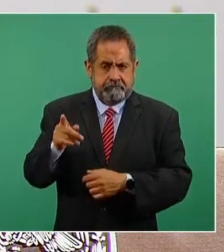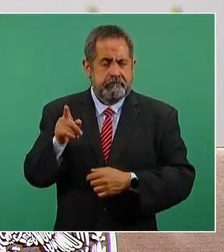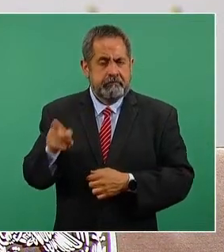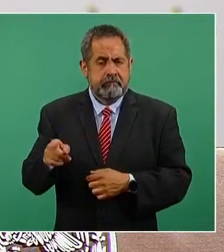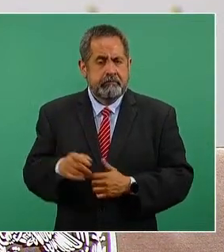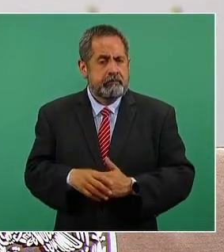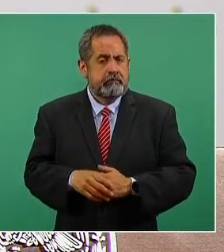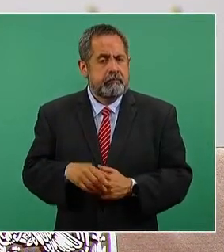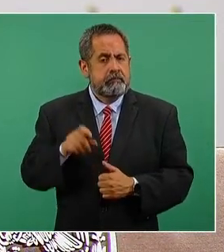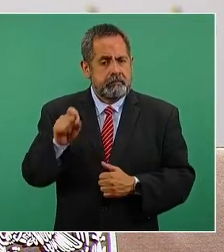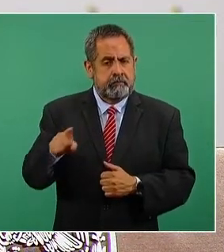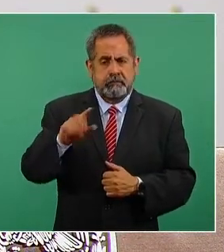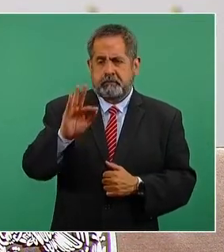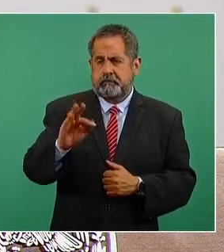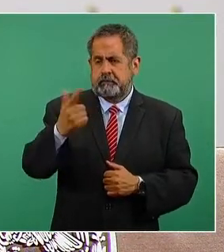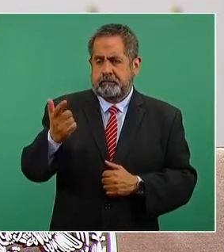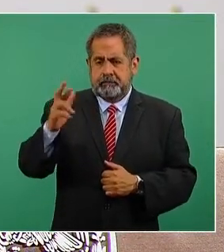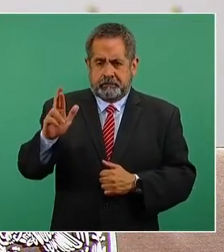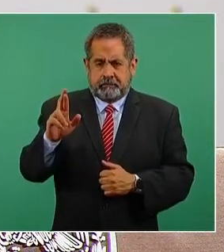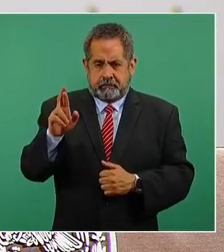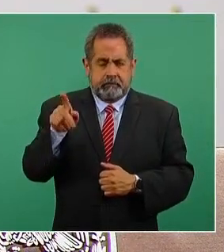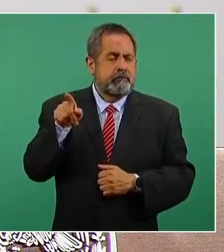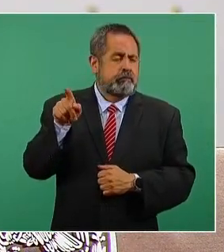la misma fiscalía.